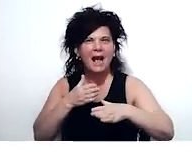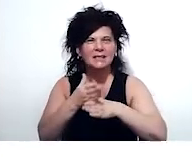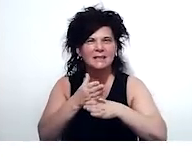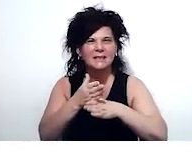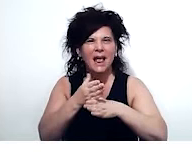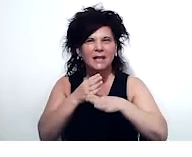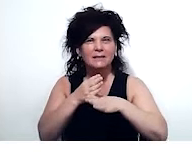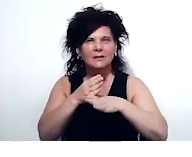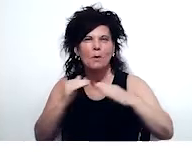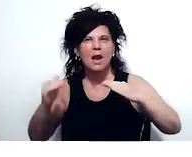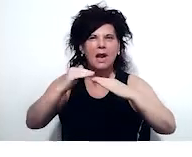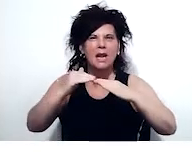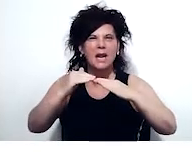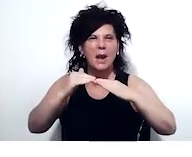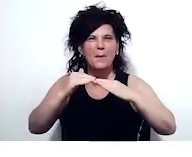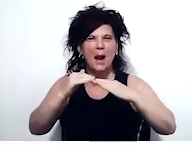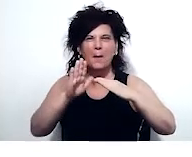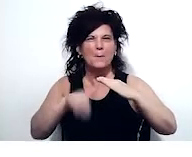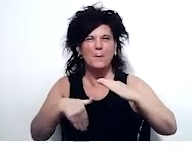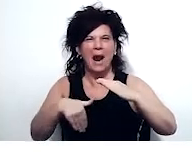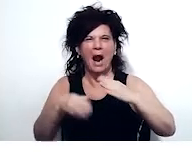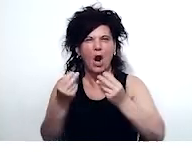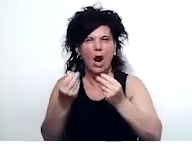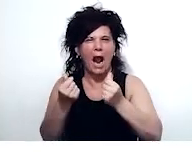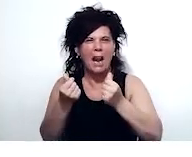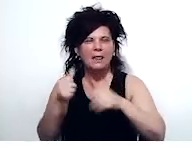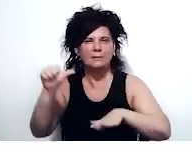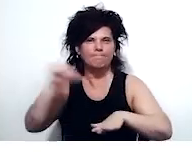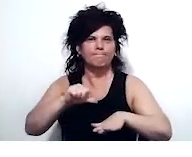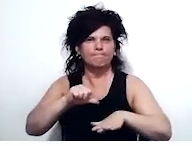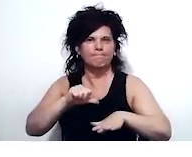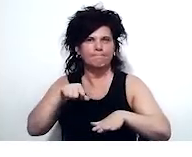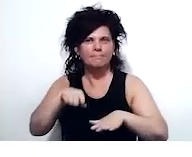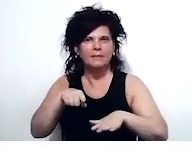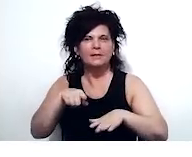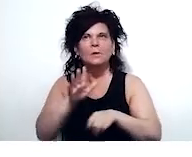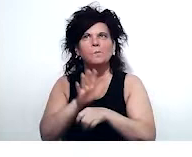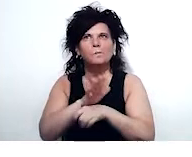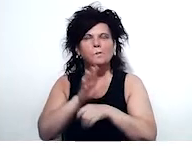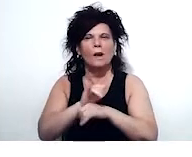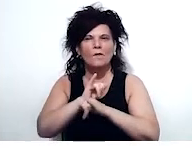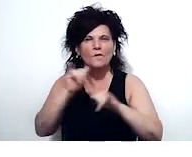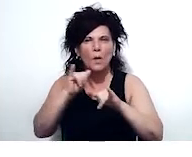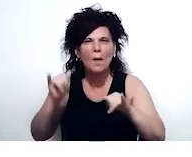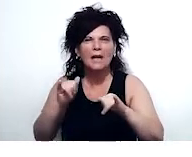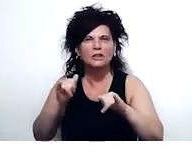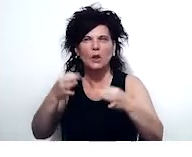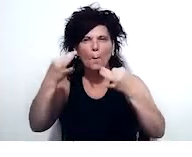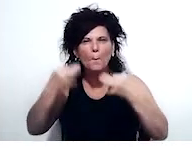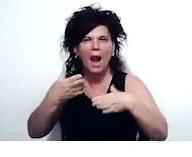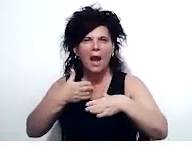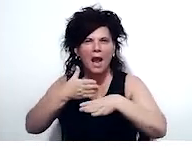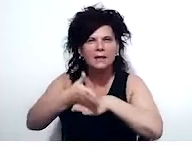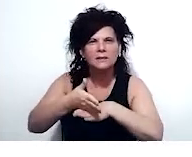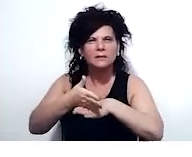de estándares de calidad. ¿Qué quiero decir con estándares de calidad? Que les permita navegar por Internet, que les permita acceder a información relevante